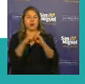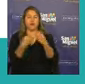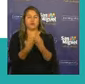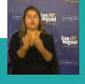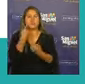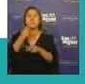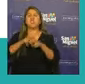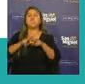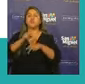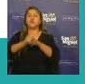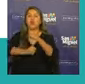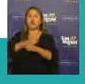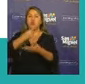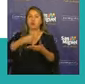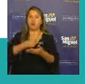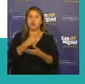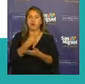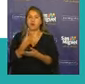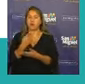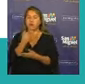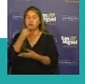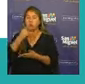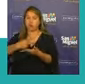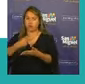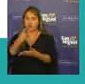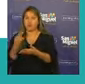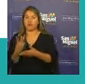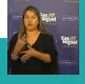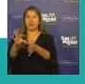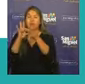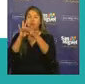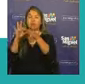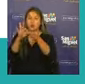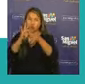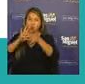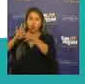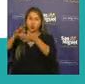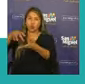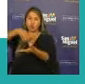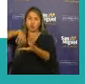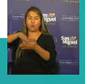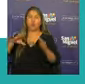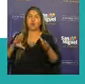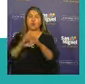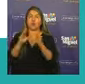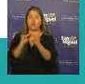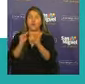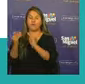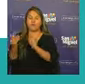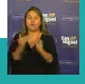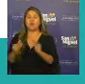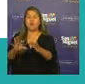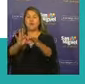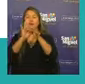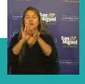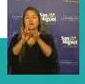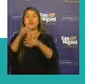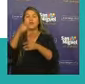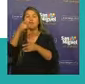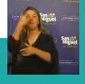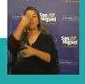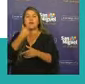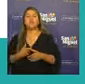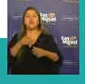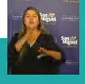el 2023? Y ahí agradecer a la Unión Comunal de Juntas de Vecinos, agradecer a todo el equipo territorial del